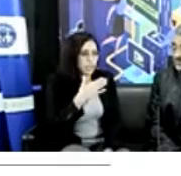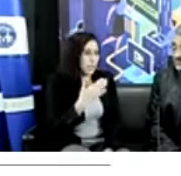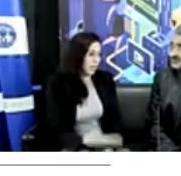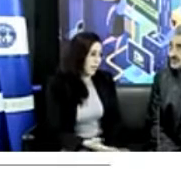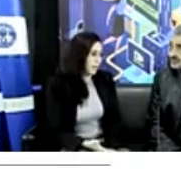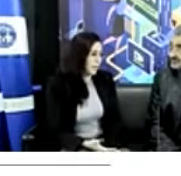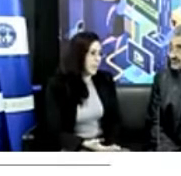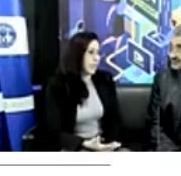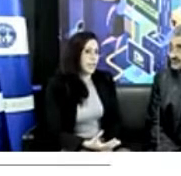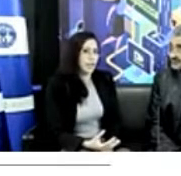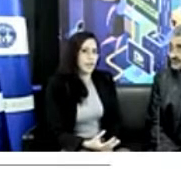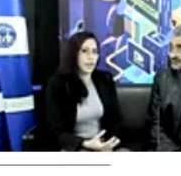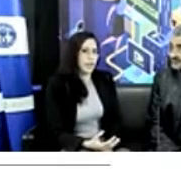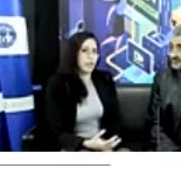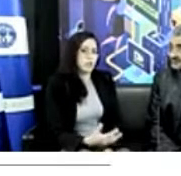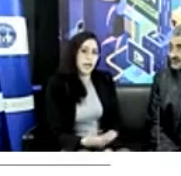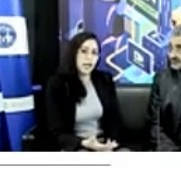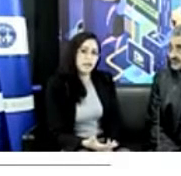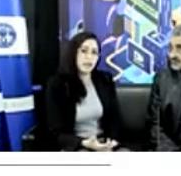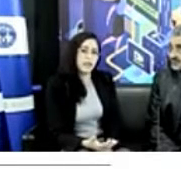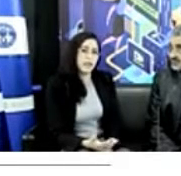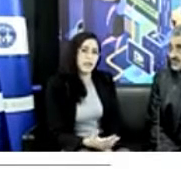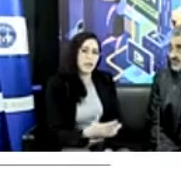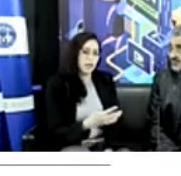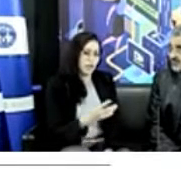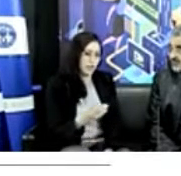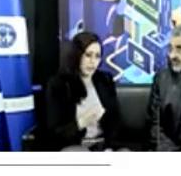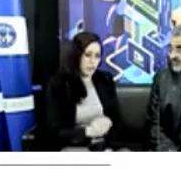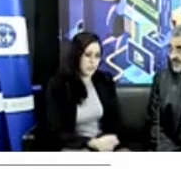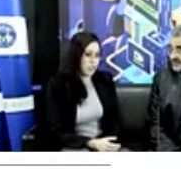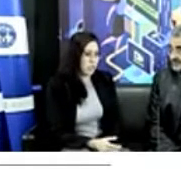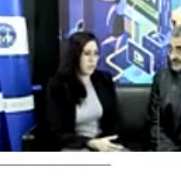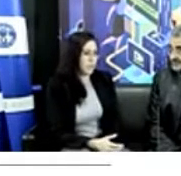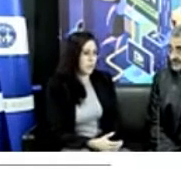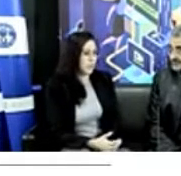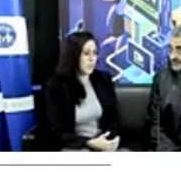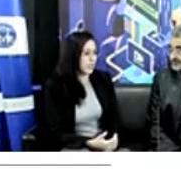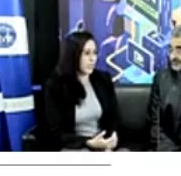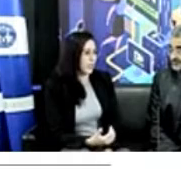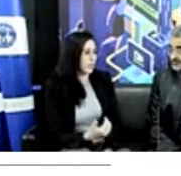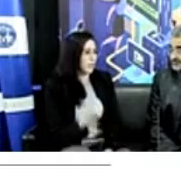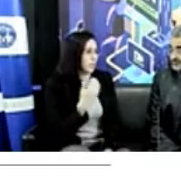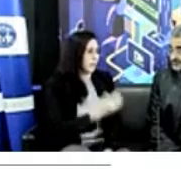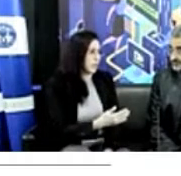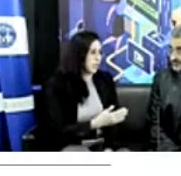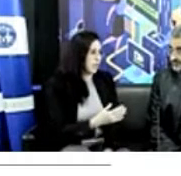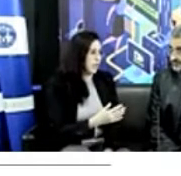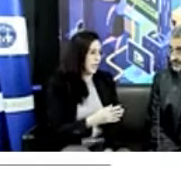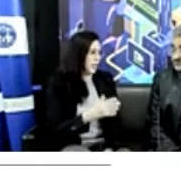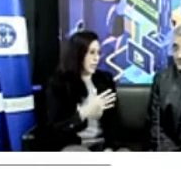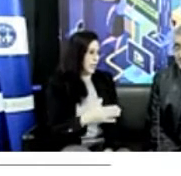ya hay evidencia de que los usuarios de sustancias psicoactivas puede ser que tengan una